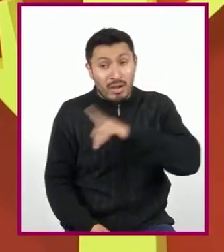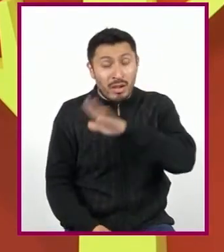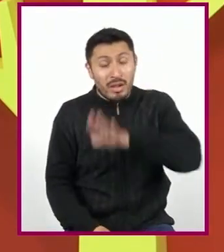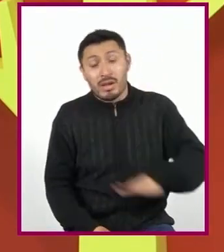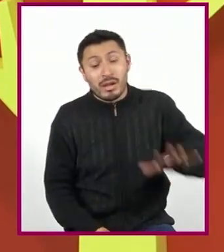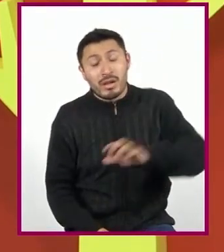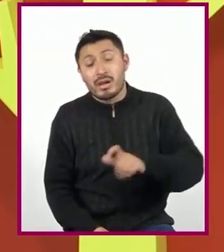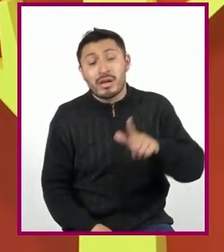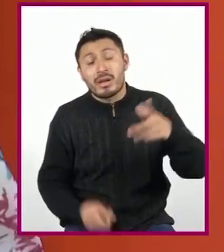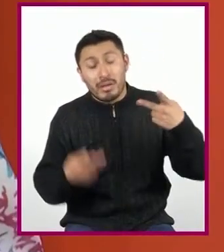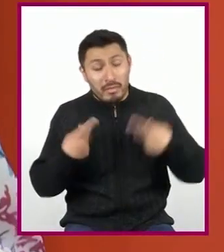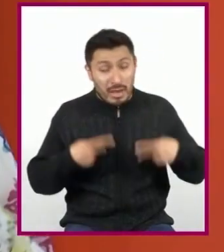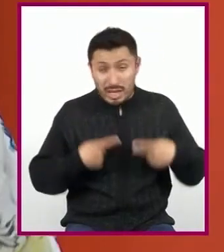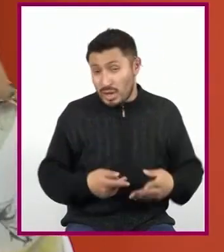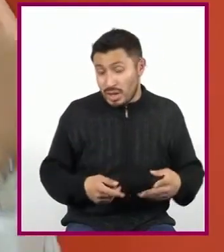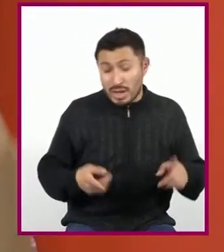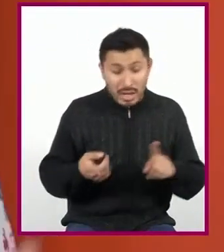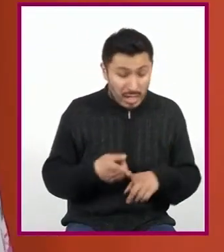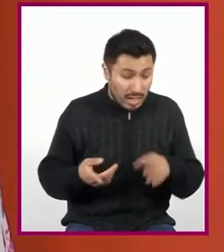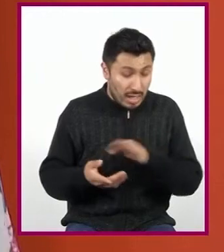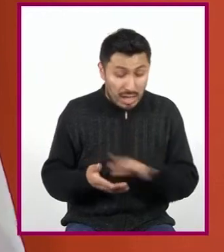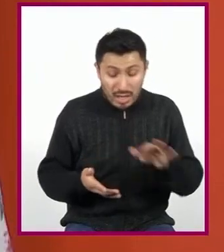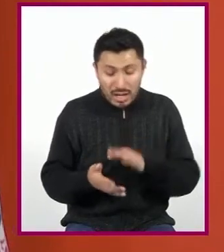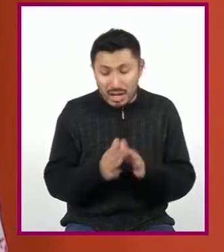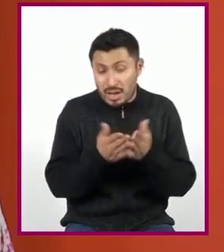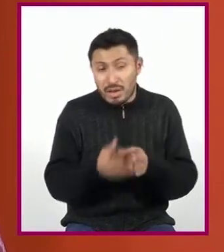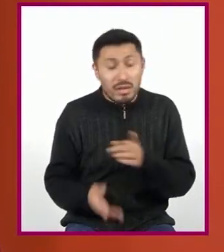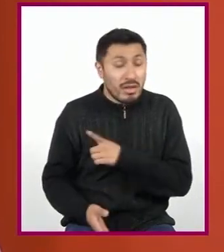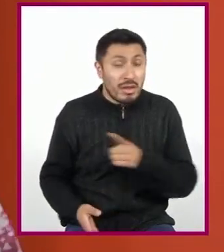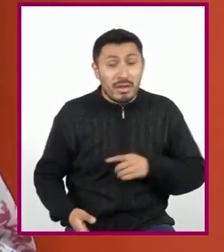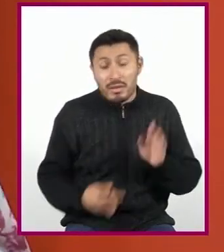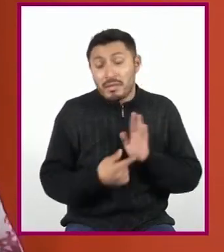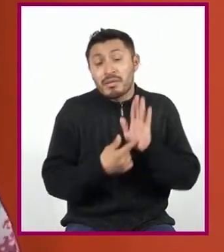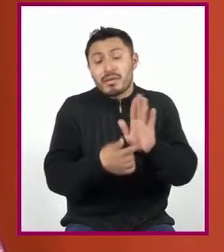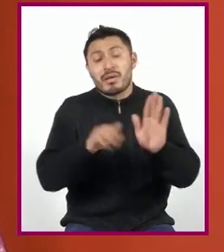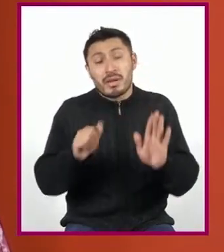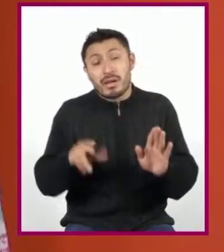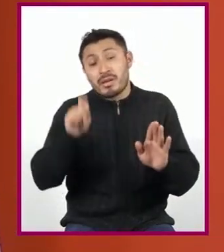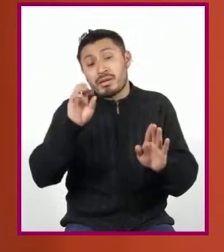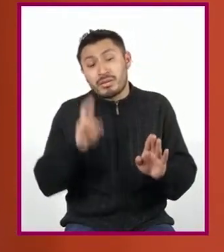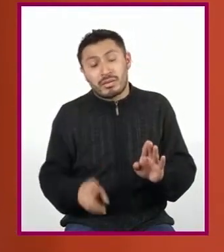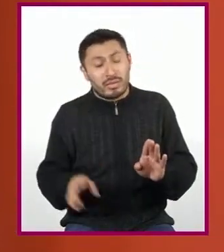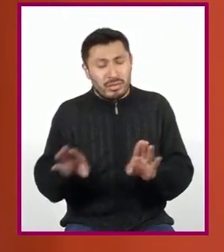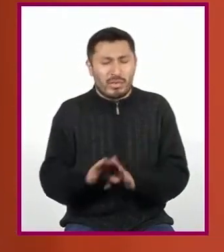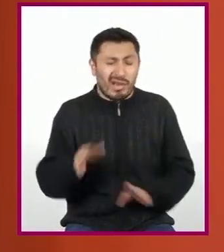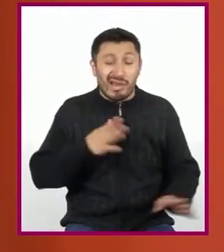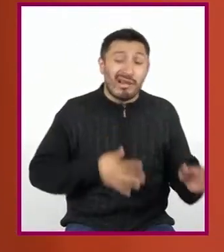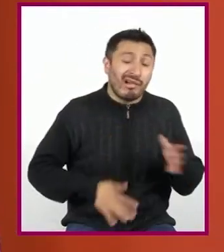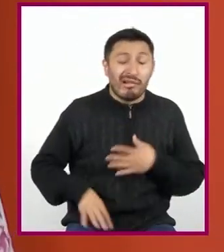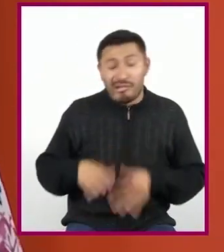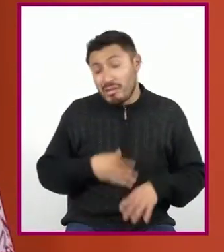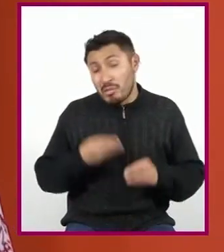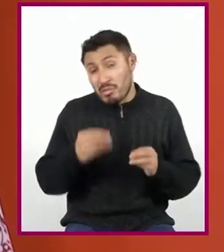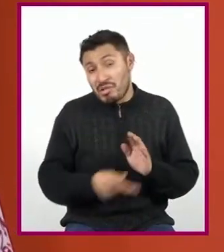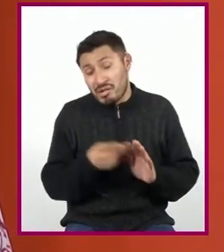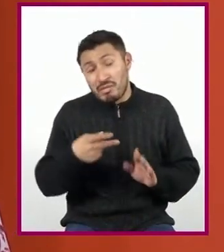las variantes que ayudan a darle a un texto un sentido distinto según sean las intenciones del